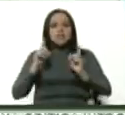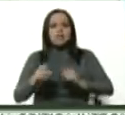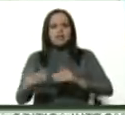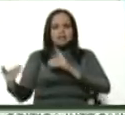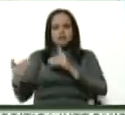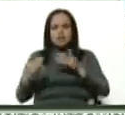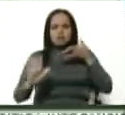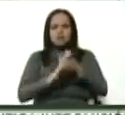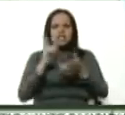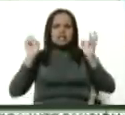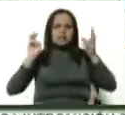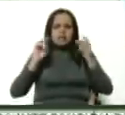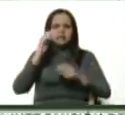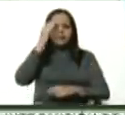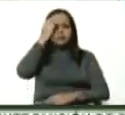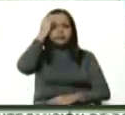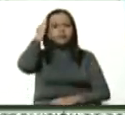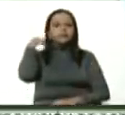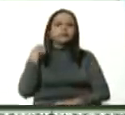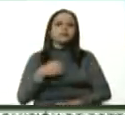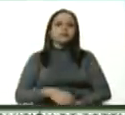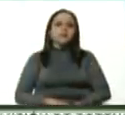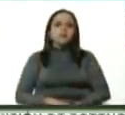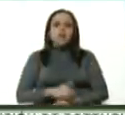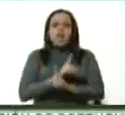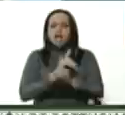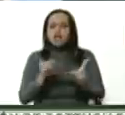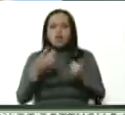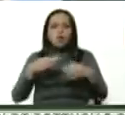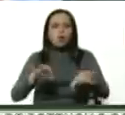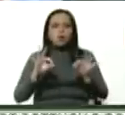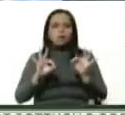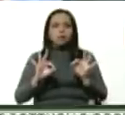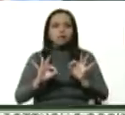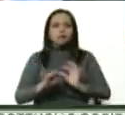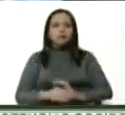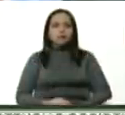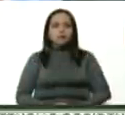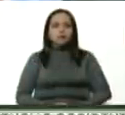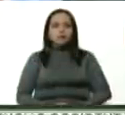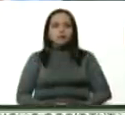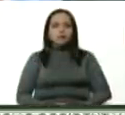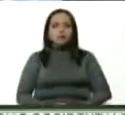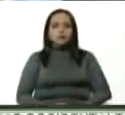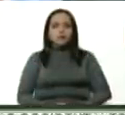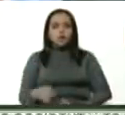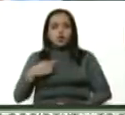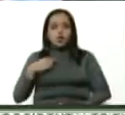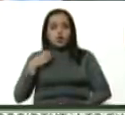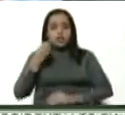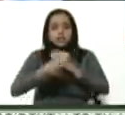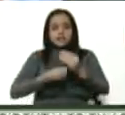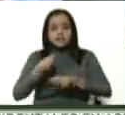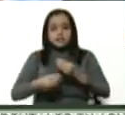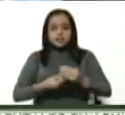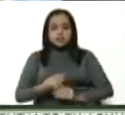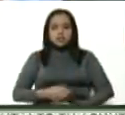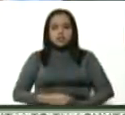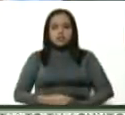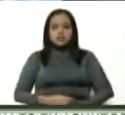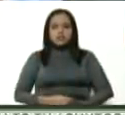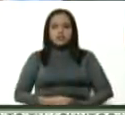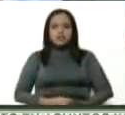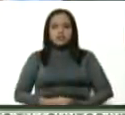tema? No específicamente con el alto representante. Yo le hice una referencia,